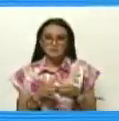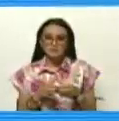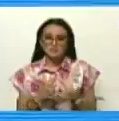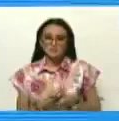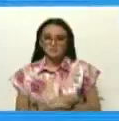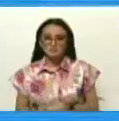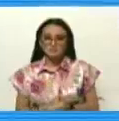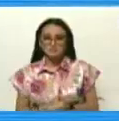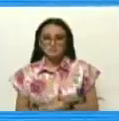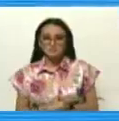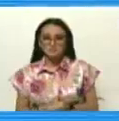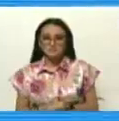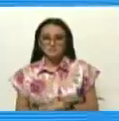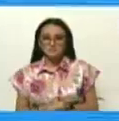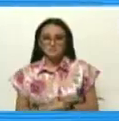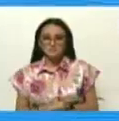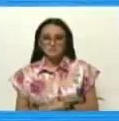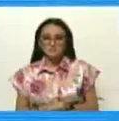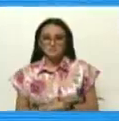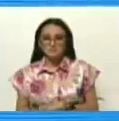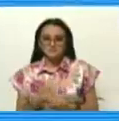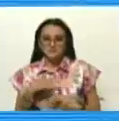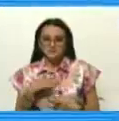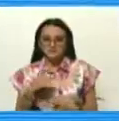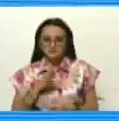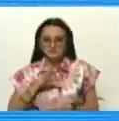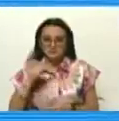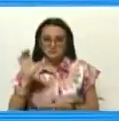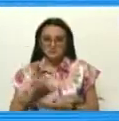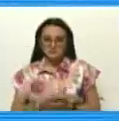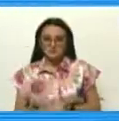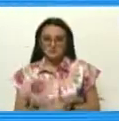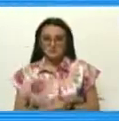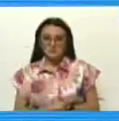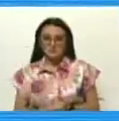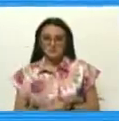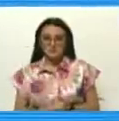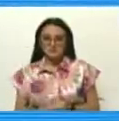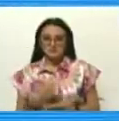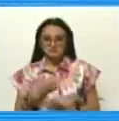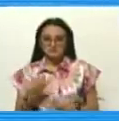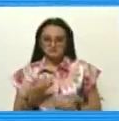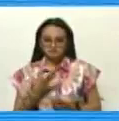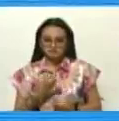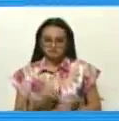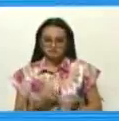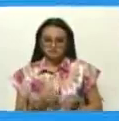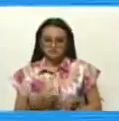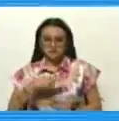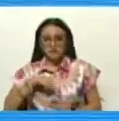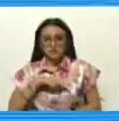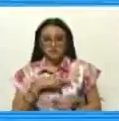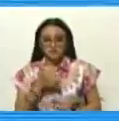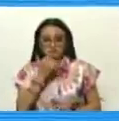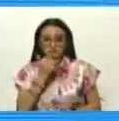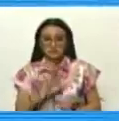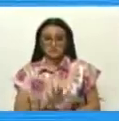se imponen ante los intereses de la patria. Nos da mucha tristeza. A nosotros nos ha ocurrido.